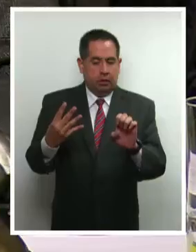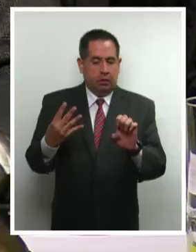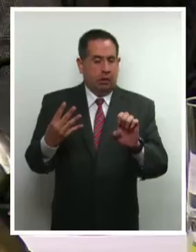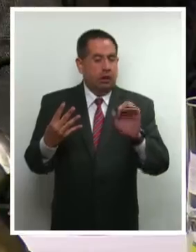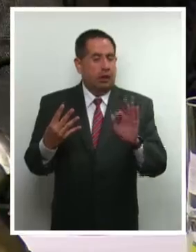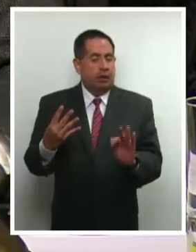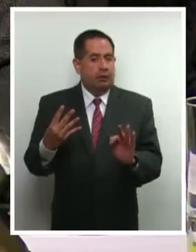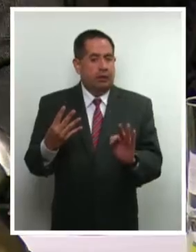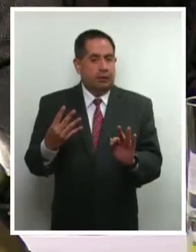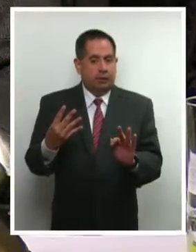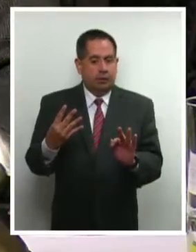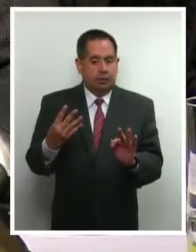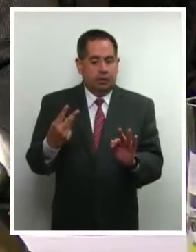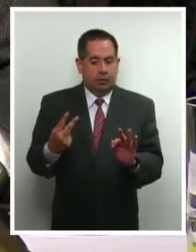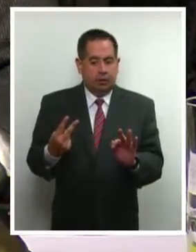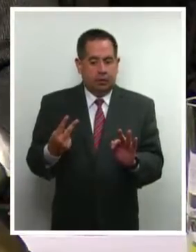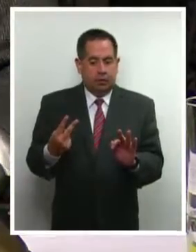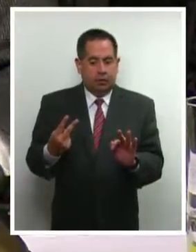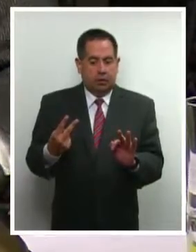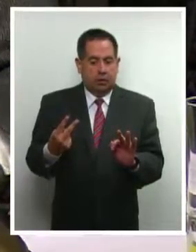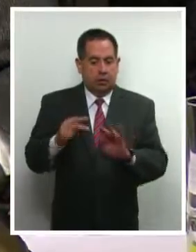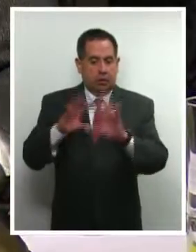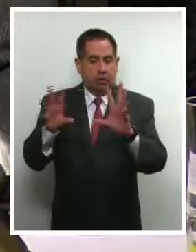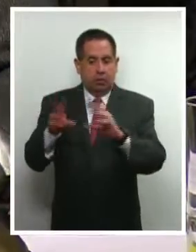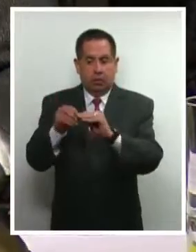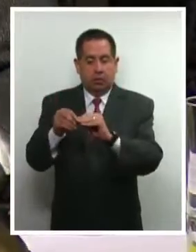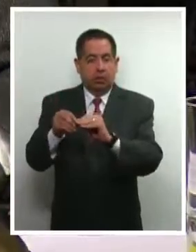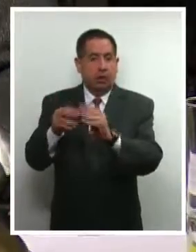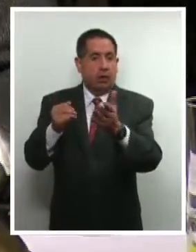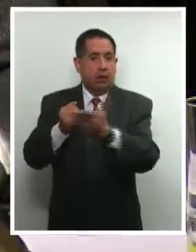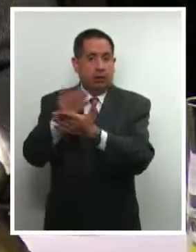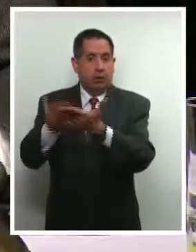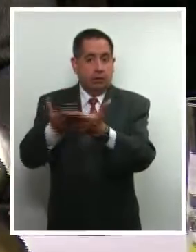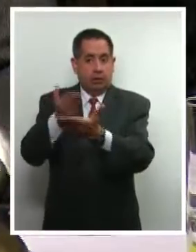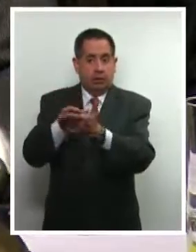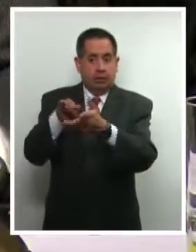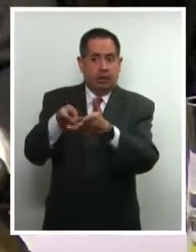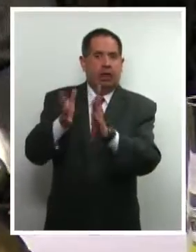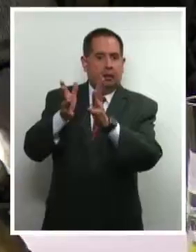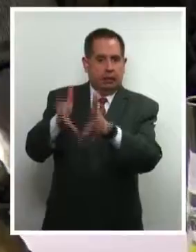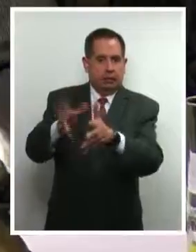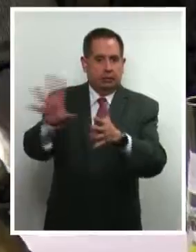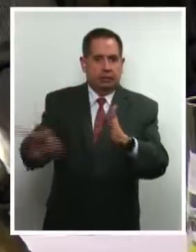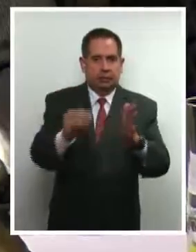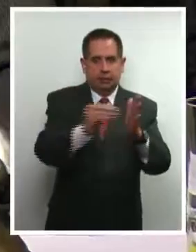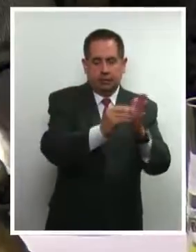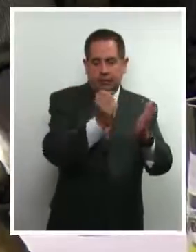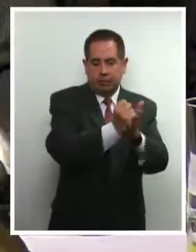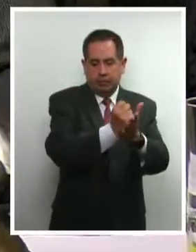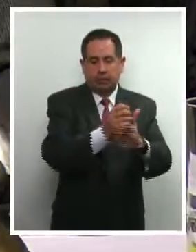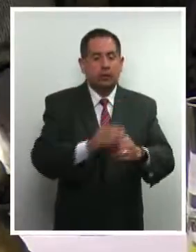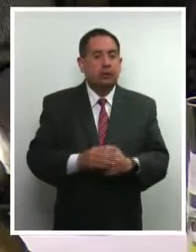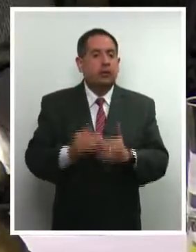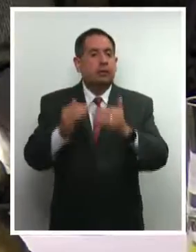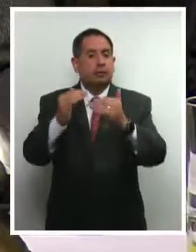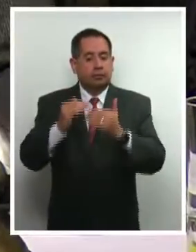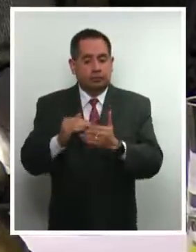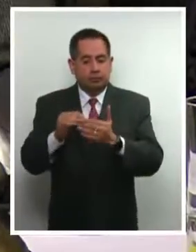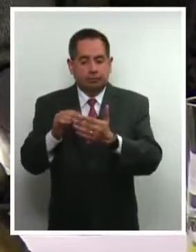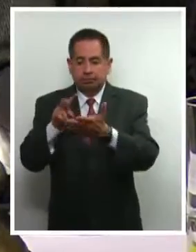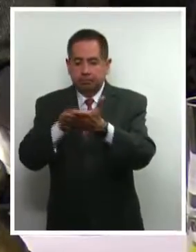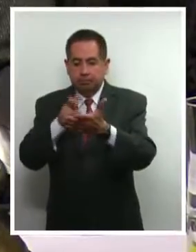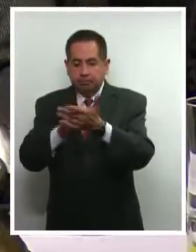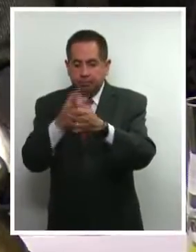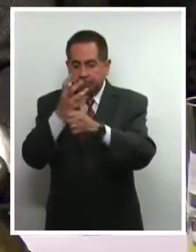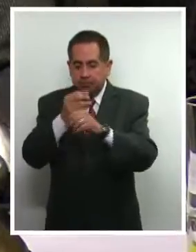el F, numeral 2 en términos del dictamen. Y con las modificaciones aceptadas por la